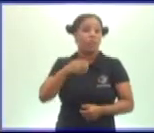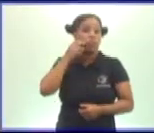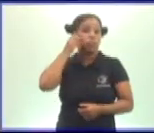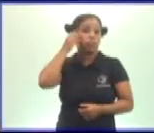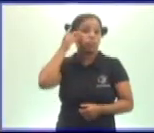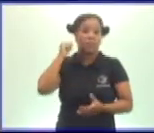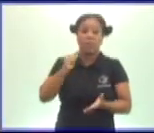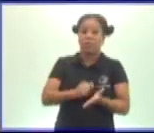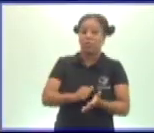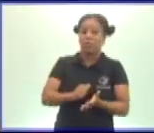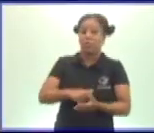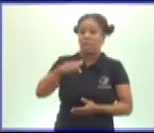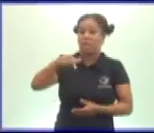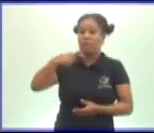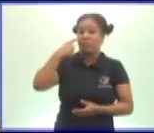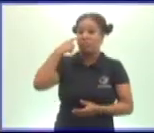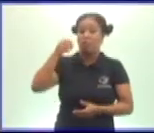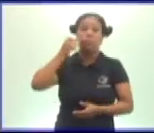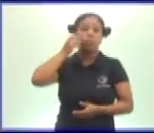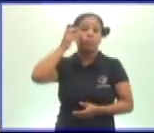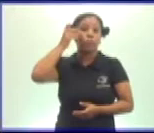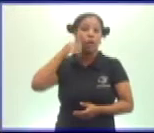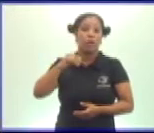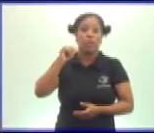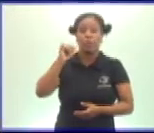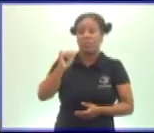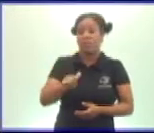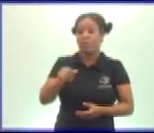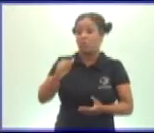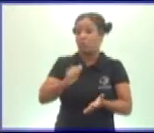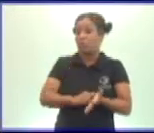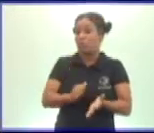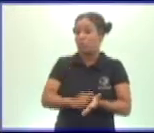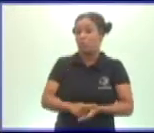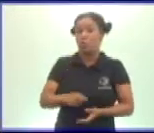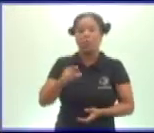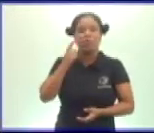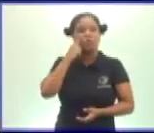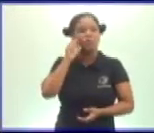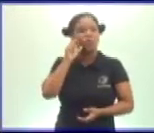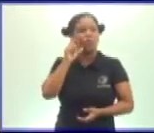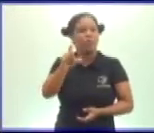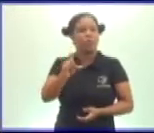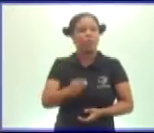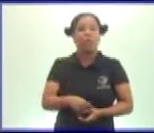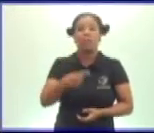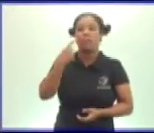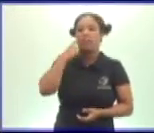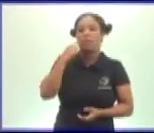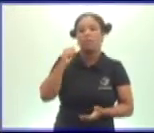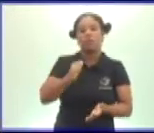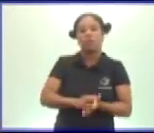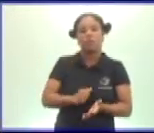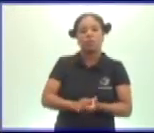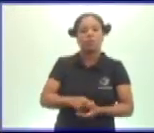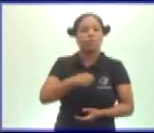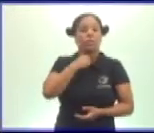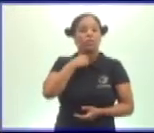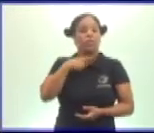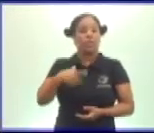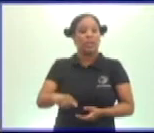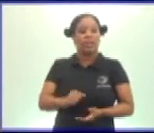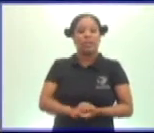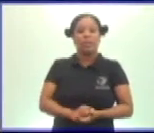Aunque haya aquí un gas y un sólido, el aspecto físico final es sólida esa disolución. Y tenemos, por ejemplo, el